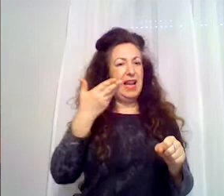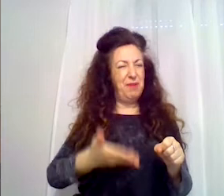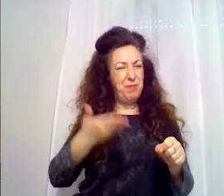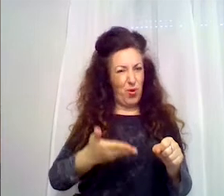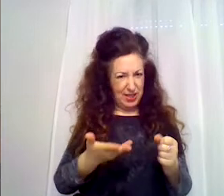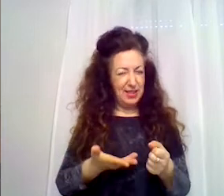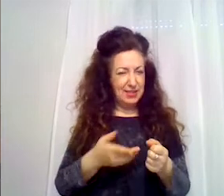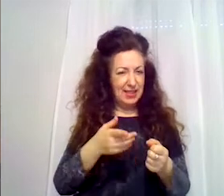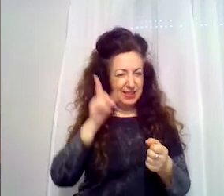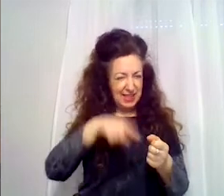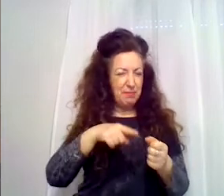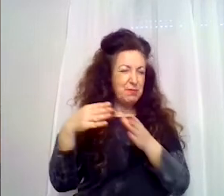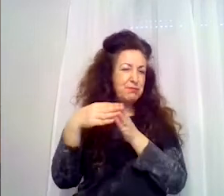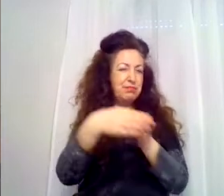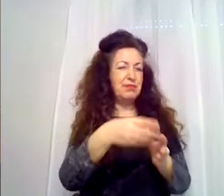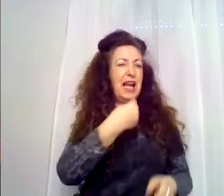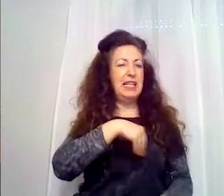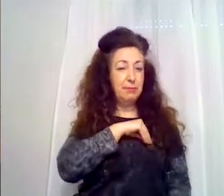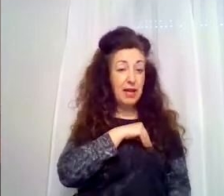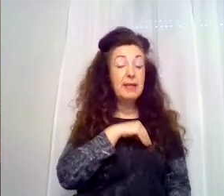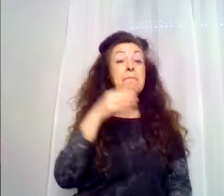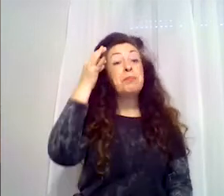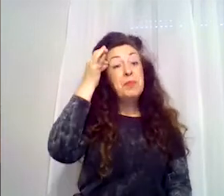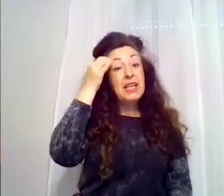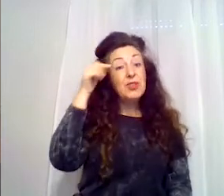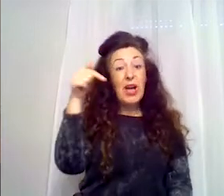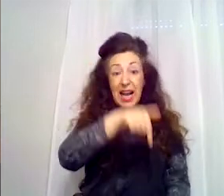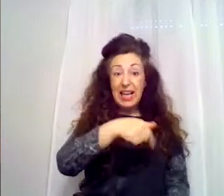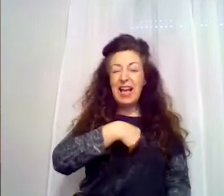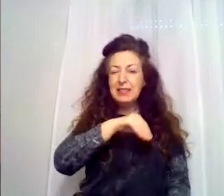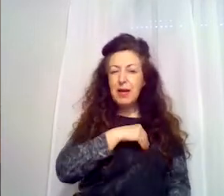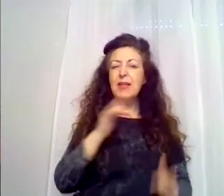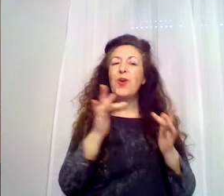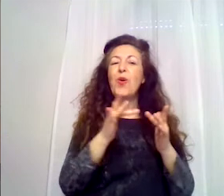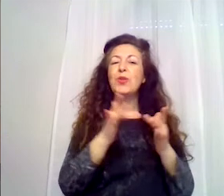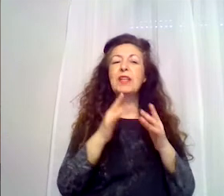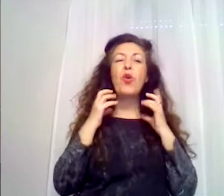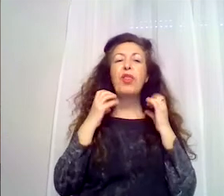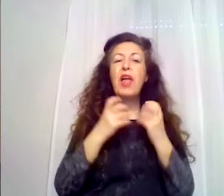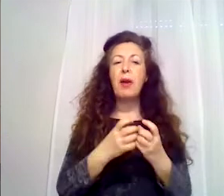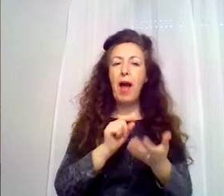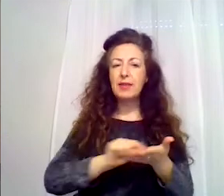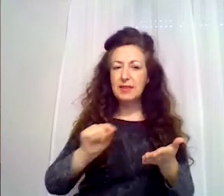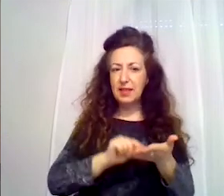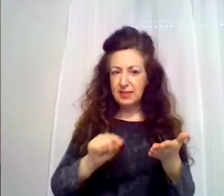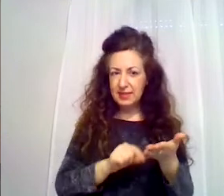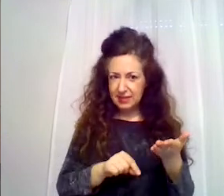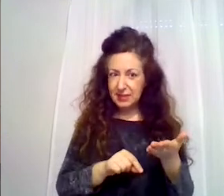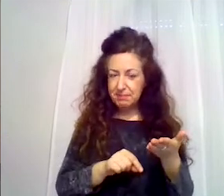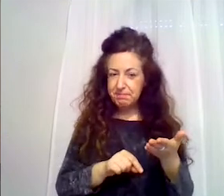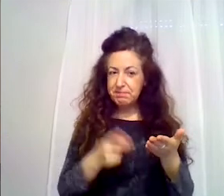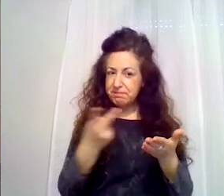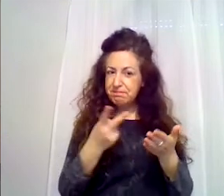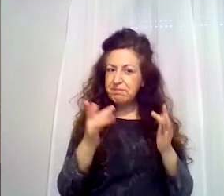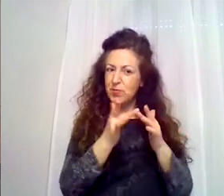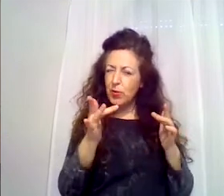los ingleses católicos. Sabemos que estuvo una idea sugerente que ahora voy a mencionar también en el